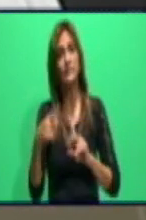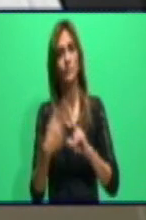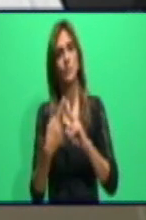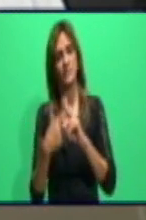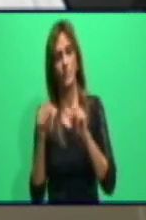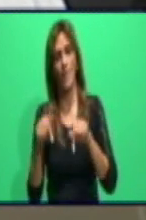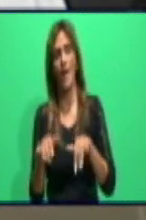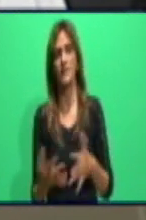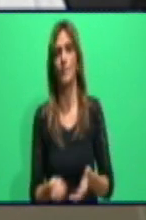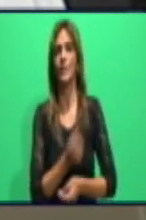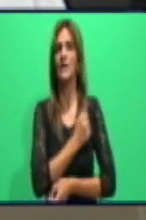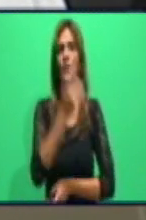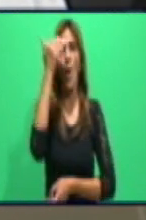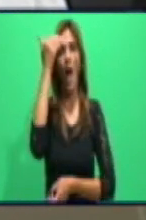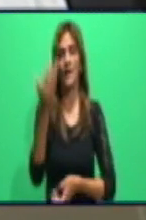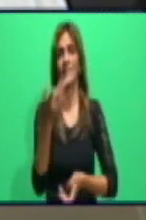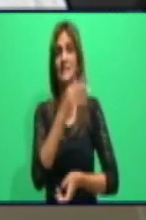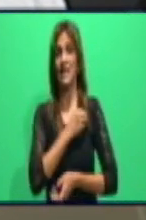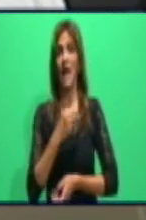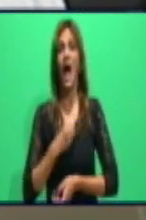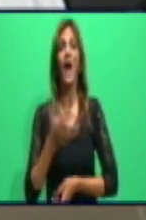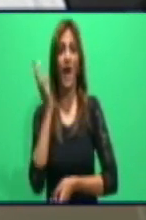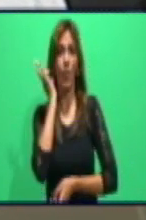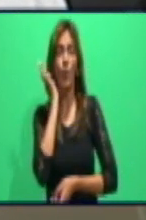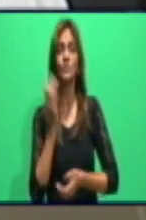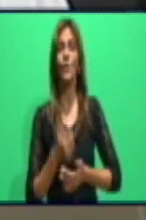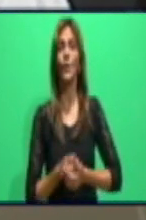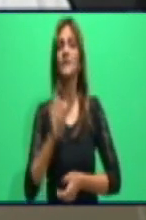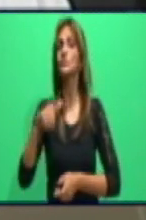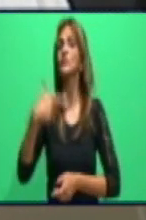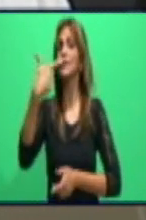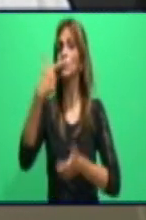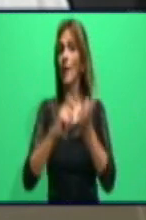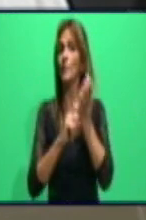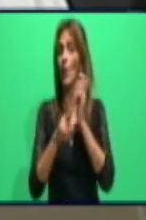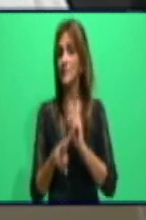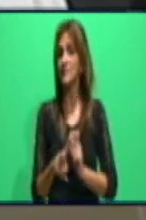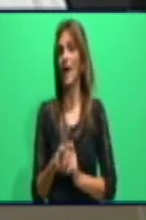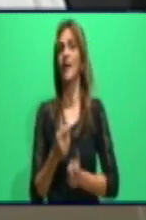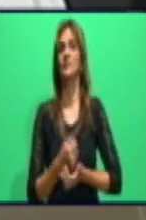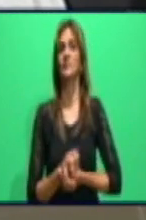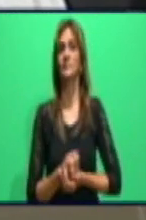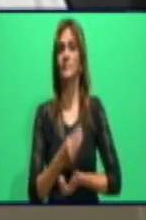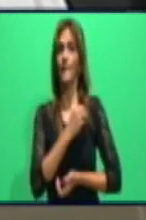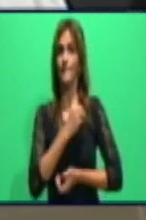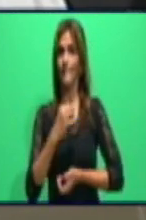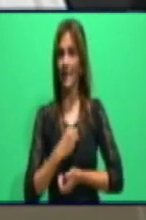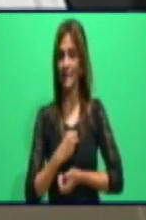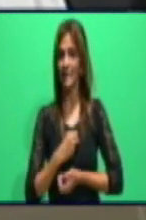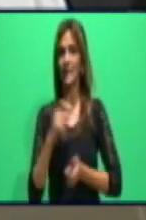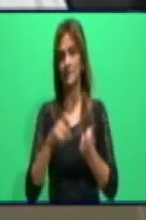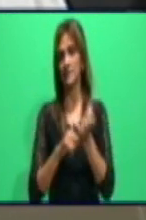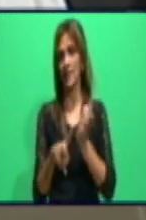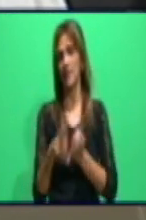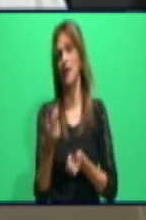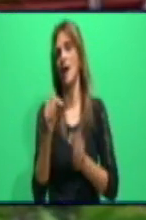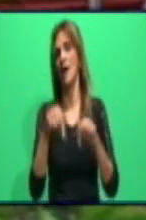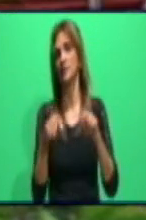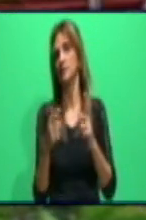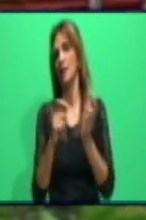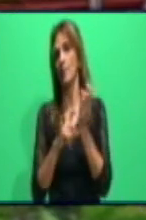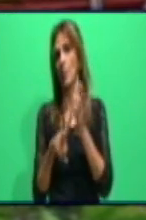agradecer a la doctora mailén luisa lópez sequeira subdirectora provincial de asistencia médica a la doctora kieny a gonzález medina jefa de atención